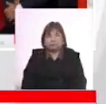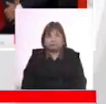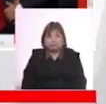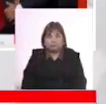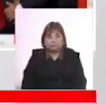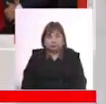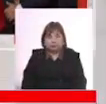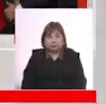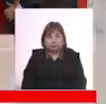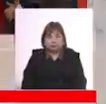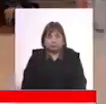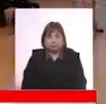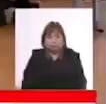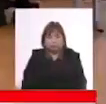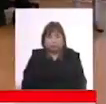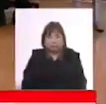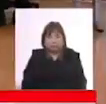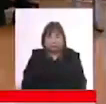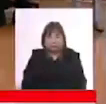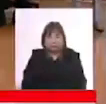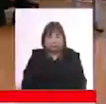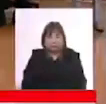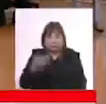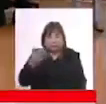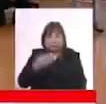A usted, congresista. Señor ministro,